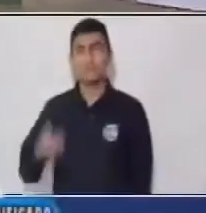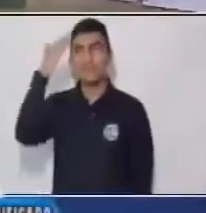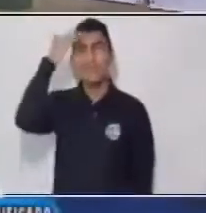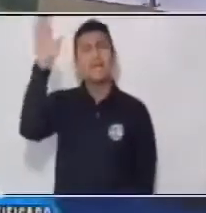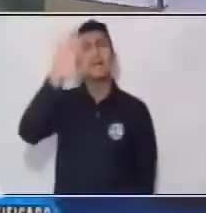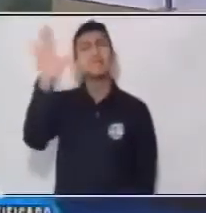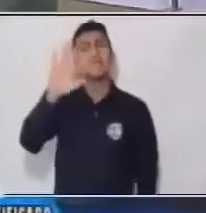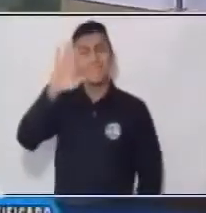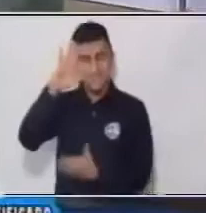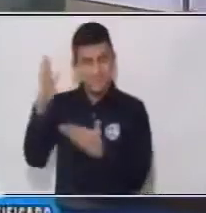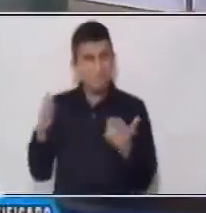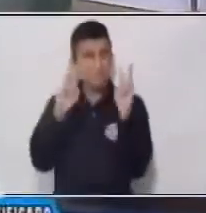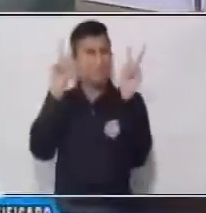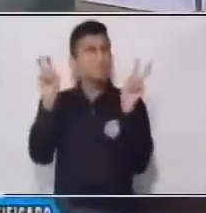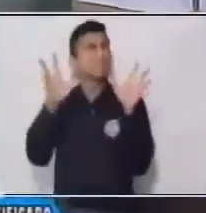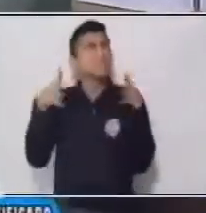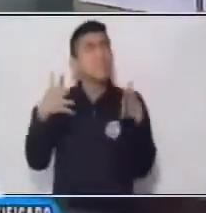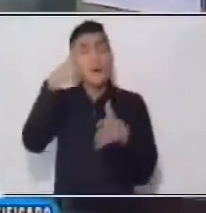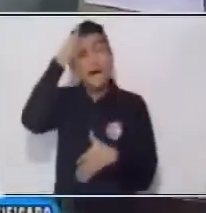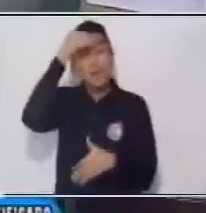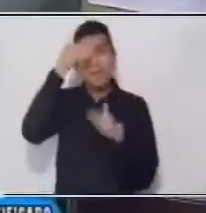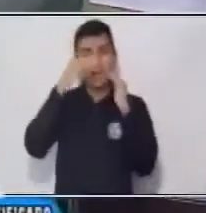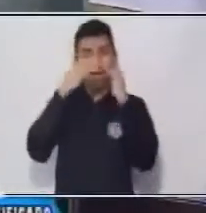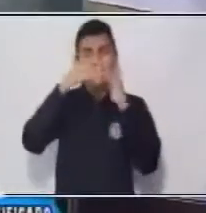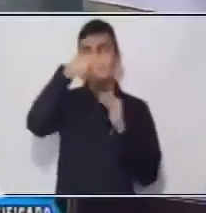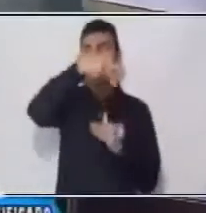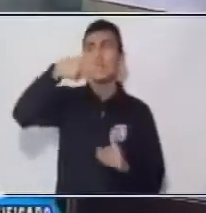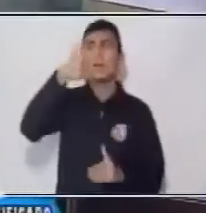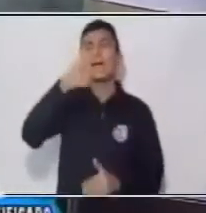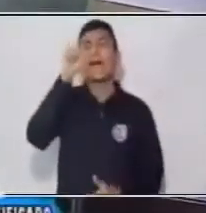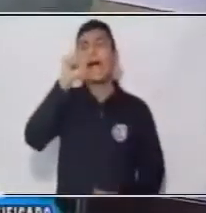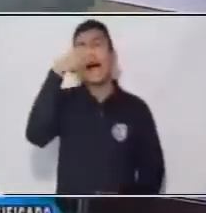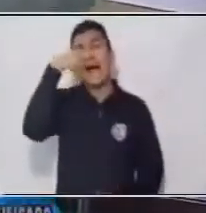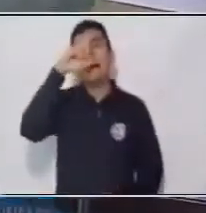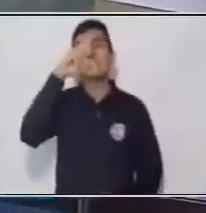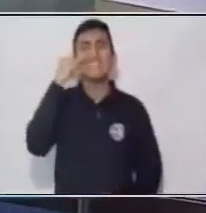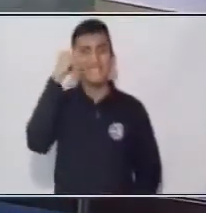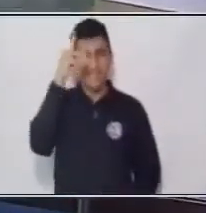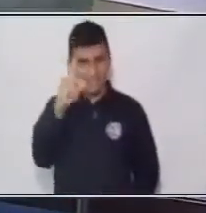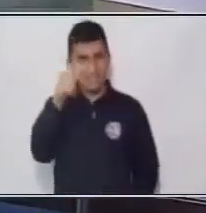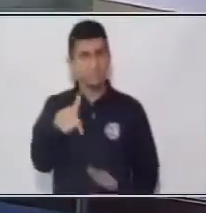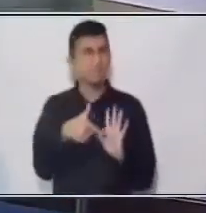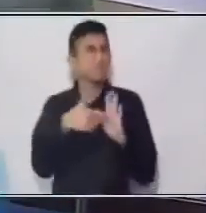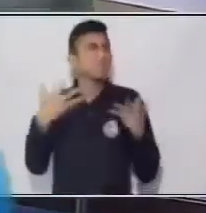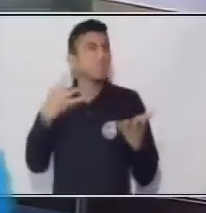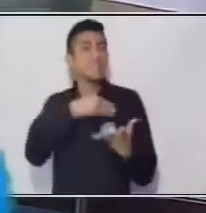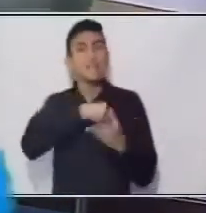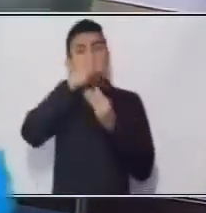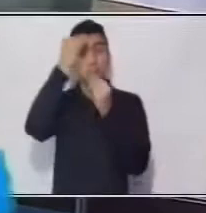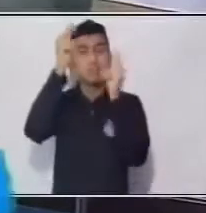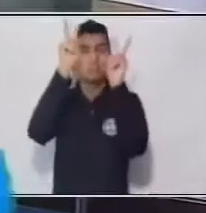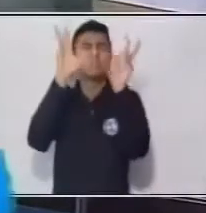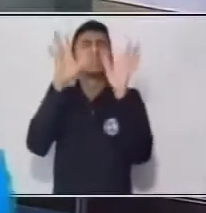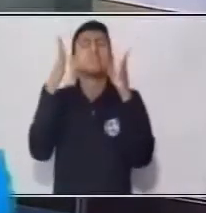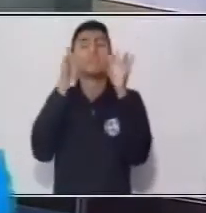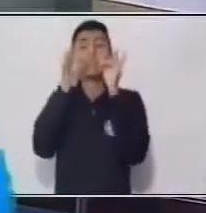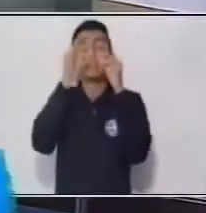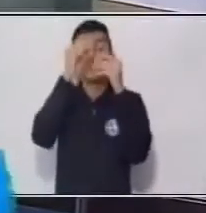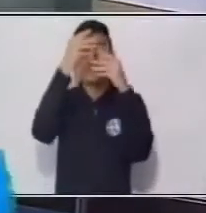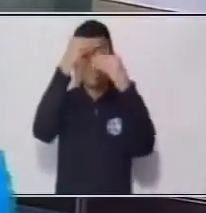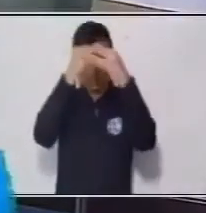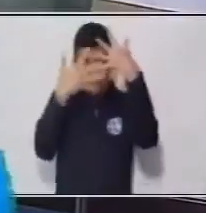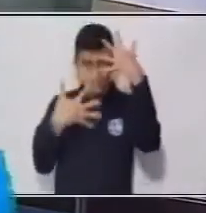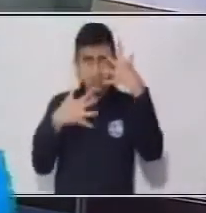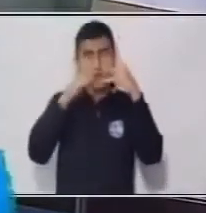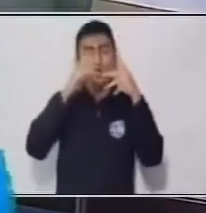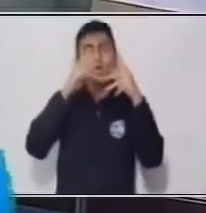Bienvenidos a este espacio educativo Aprendo en Casa. Soy Astrid López y en esta oportunidad desarrollaré el tema de tipos de oraciones del área